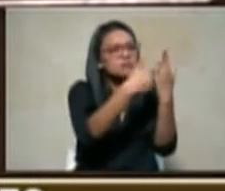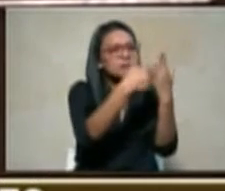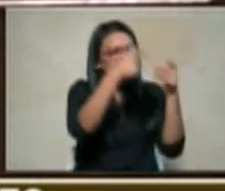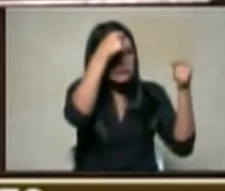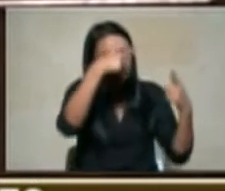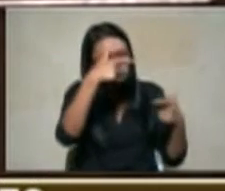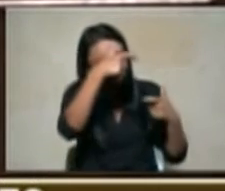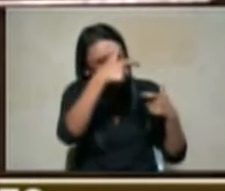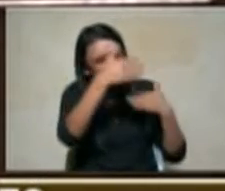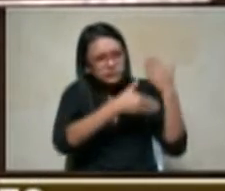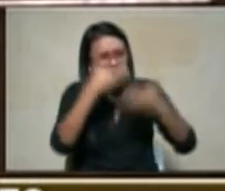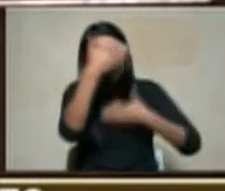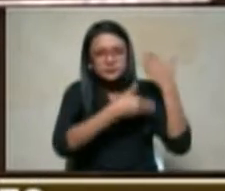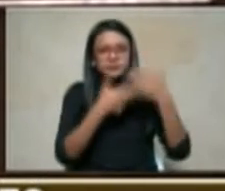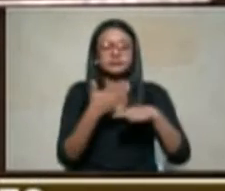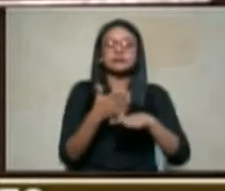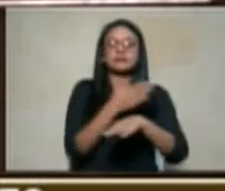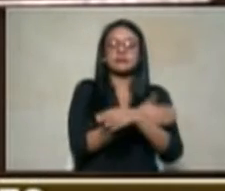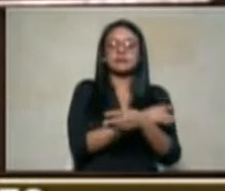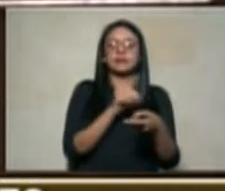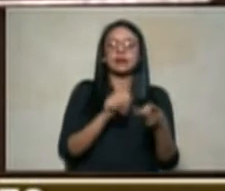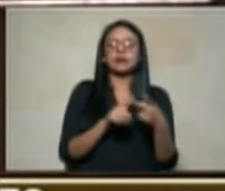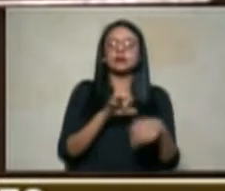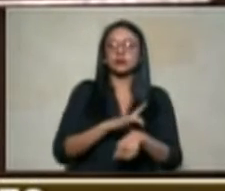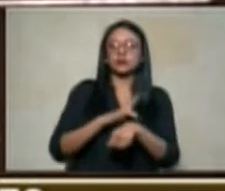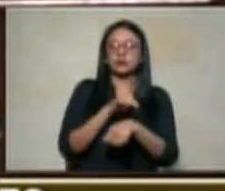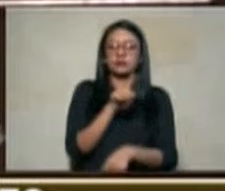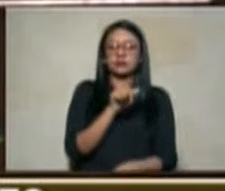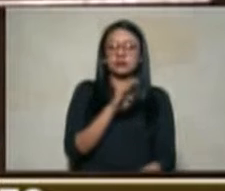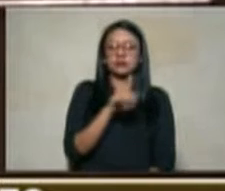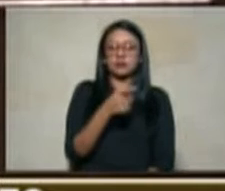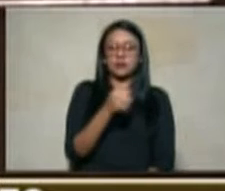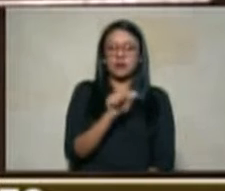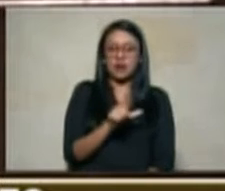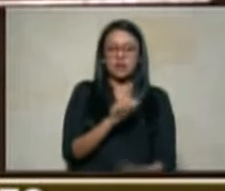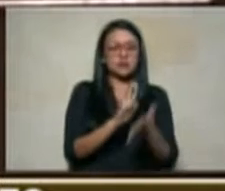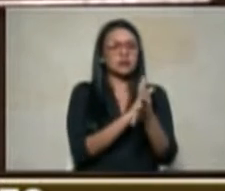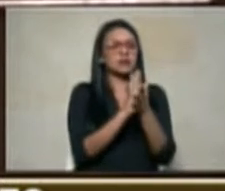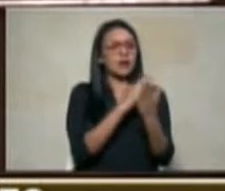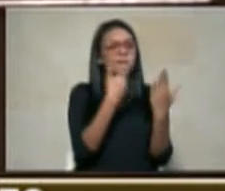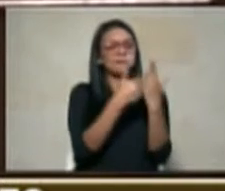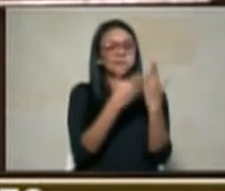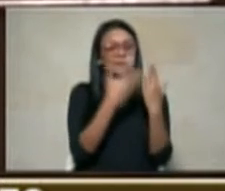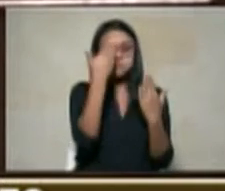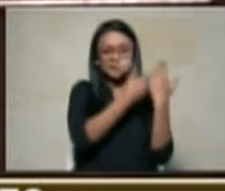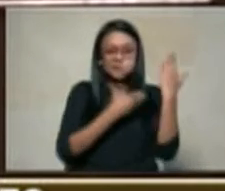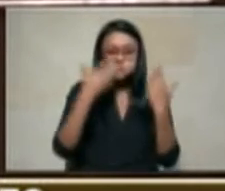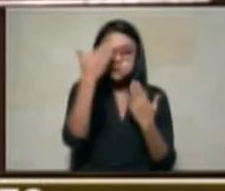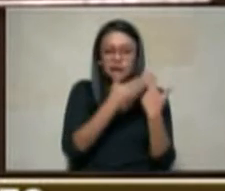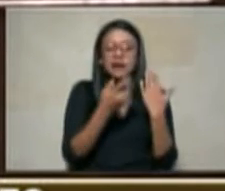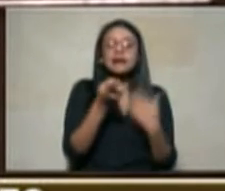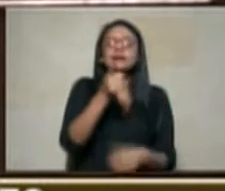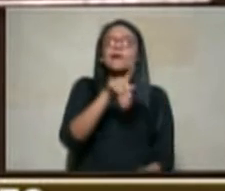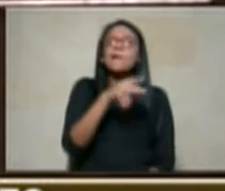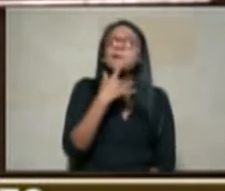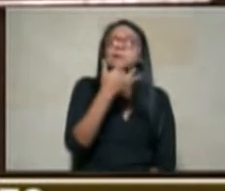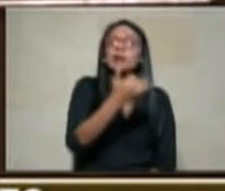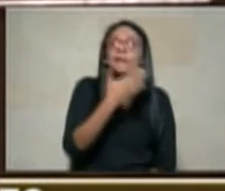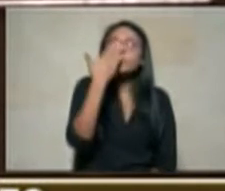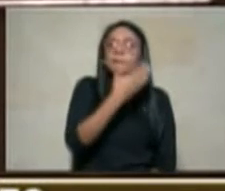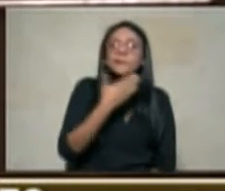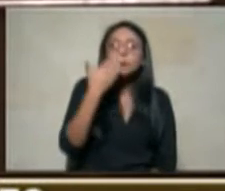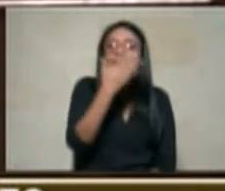Estado. El doctor Sabogal dijo que usan las fuentes del Estado, pero yo aquí le pude comprobar que hacen caso omiso, inclusive teniendo las pruebas